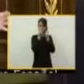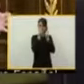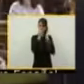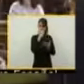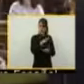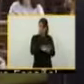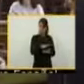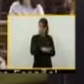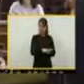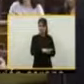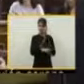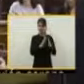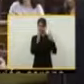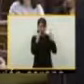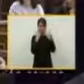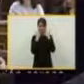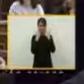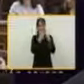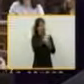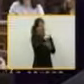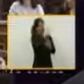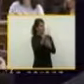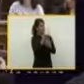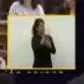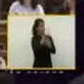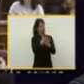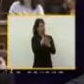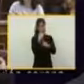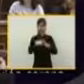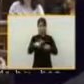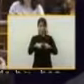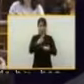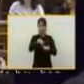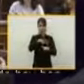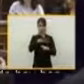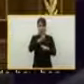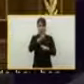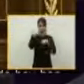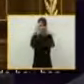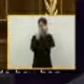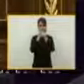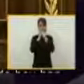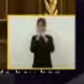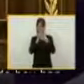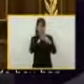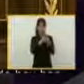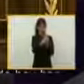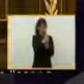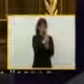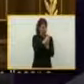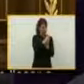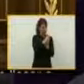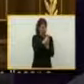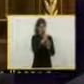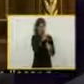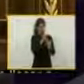Dinamarca, que no creo que nadie pueda decir que es un país de derechas, es el primer país del mundo en el índice de libertad económica,